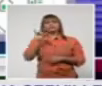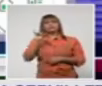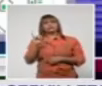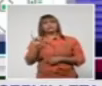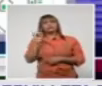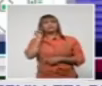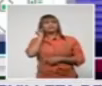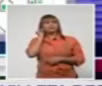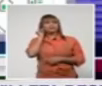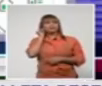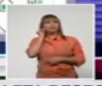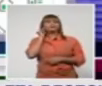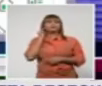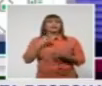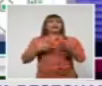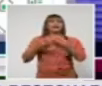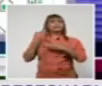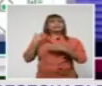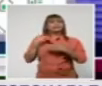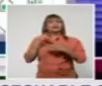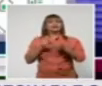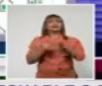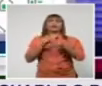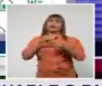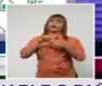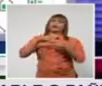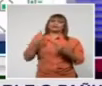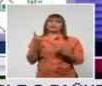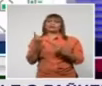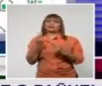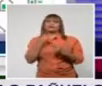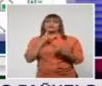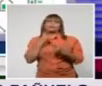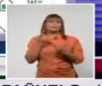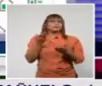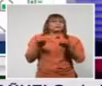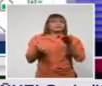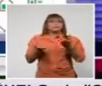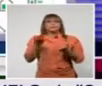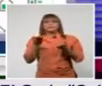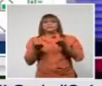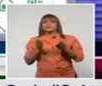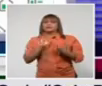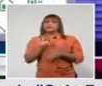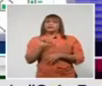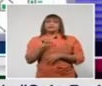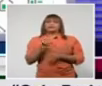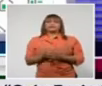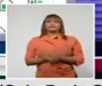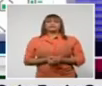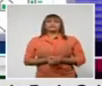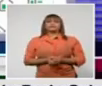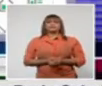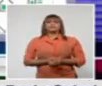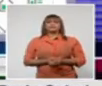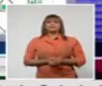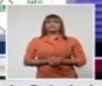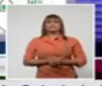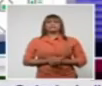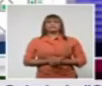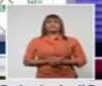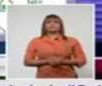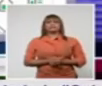el comportamiento había sido a la inversa, por lo tanto no se ha podido establecer una prevalencia de la enfermedad según el sexo. De